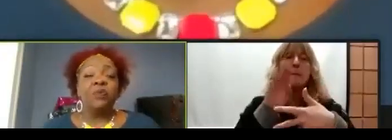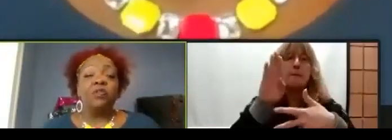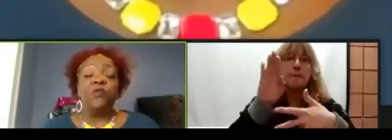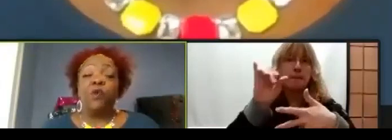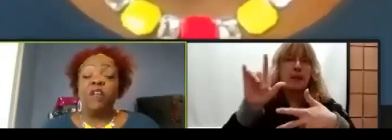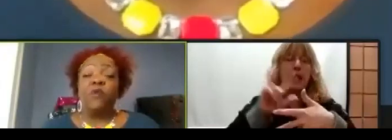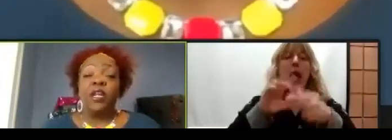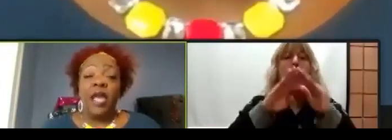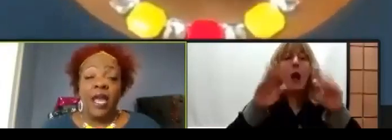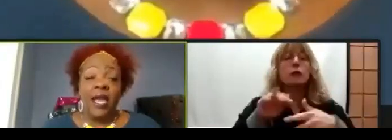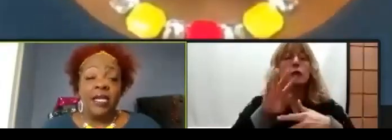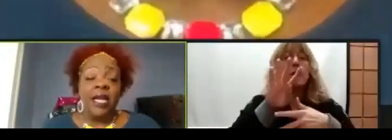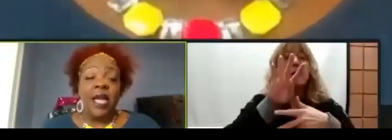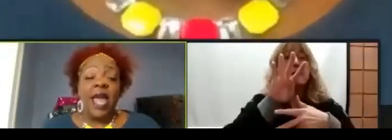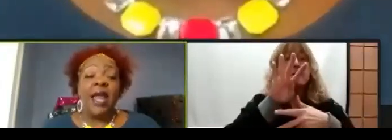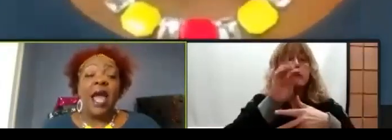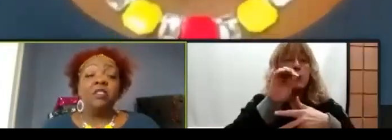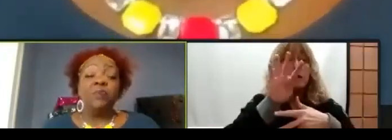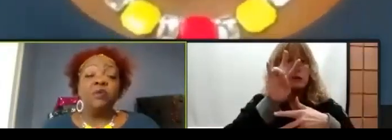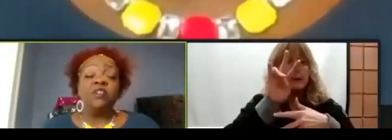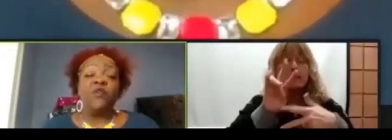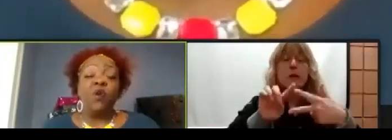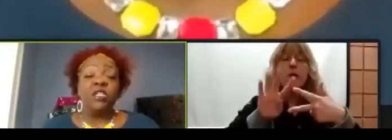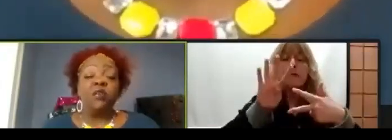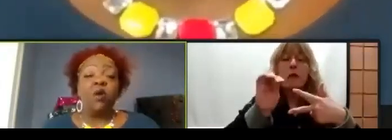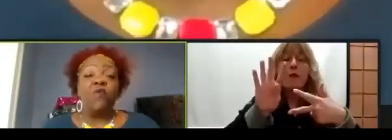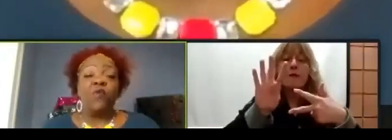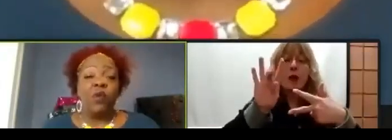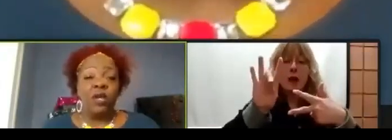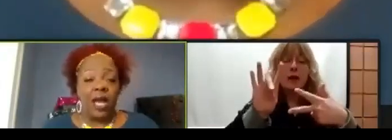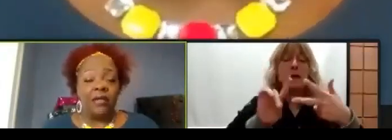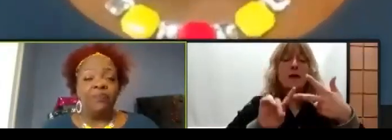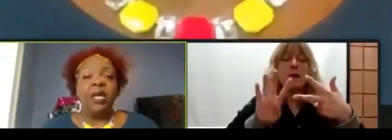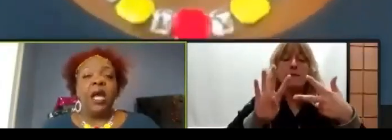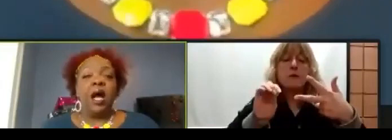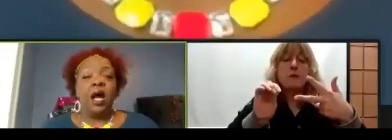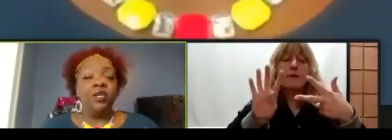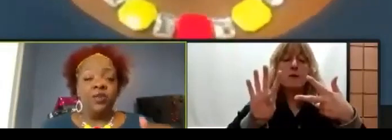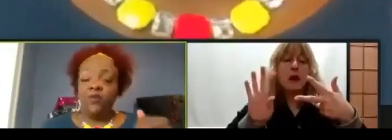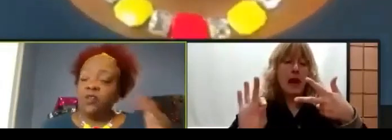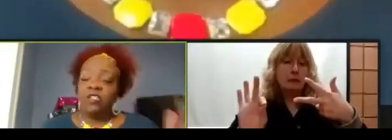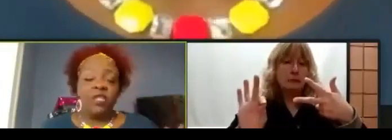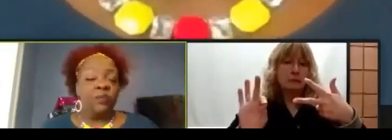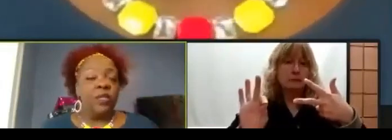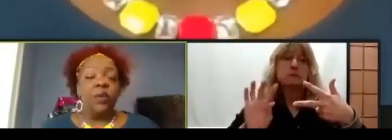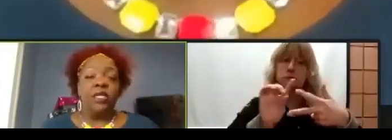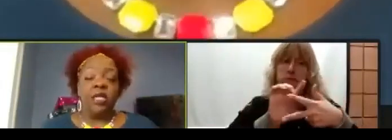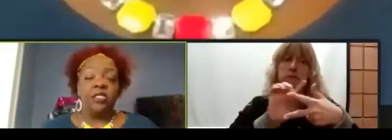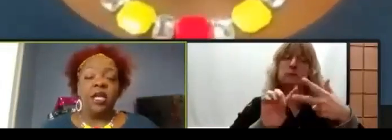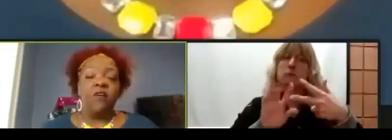y 40 90 para las personas que quieren más información y hacen